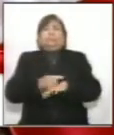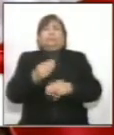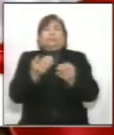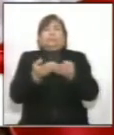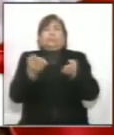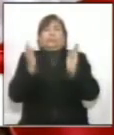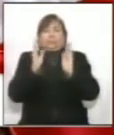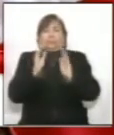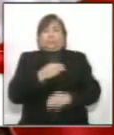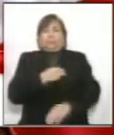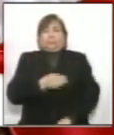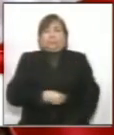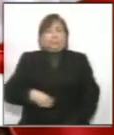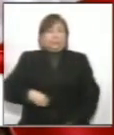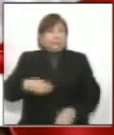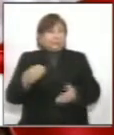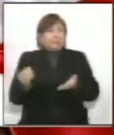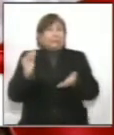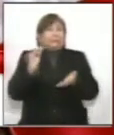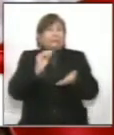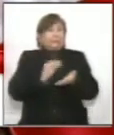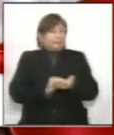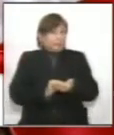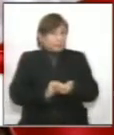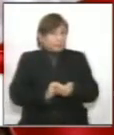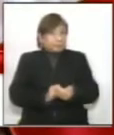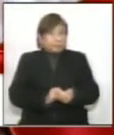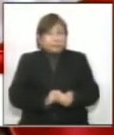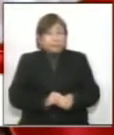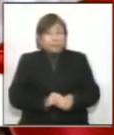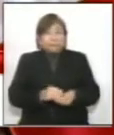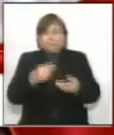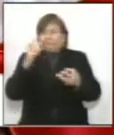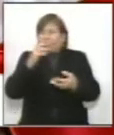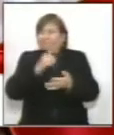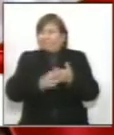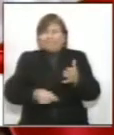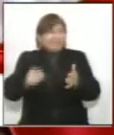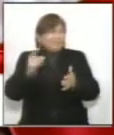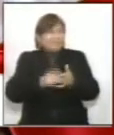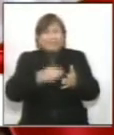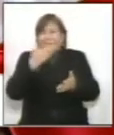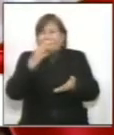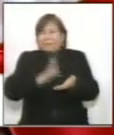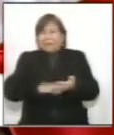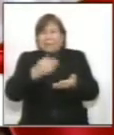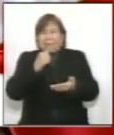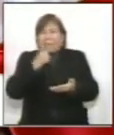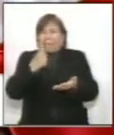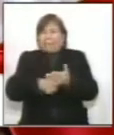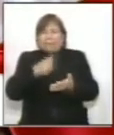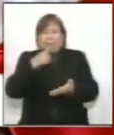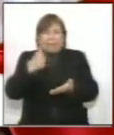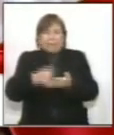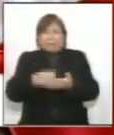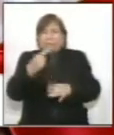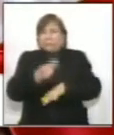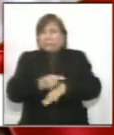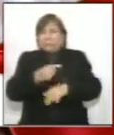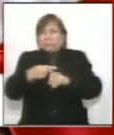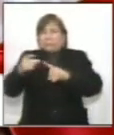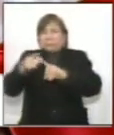Educación. Y que a eso se sumaba serias críticas relacionadas a cartas que habían llegado a la presidencia de parte